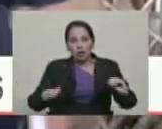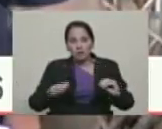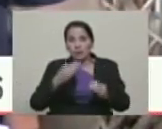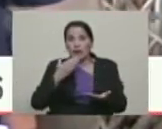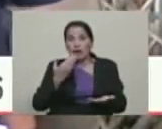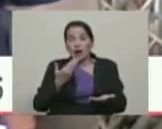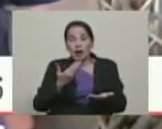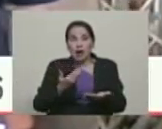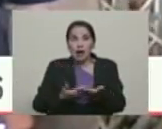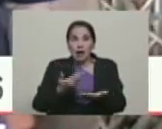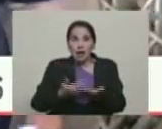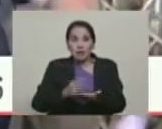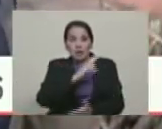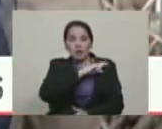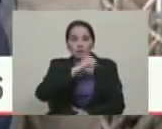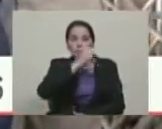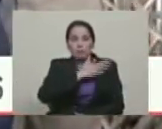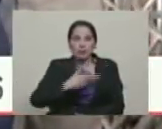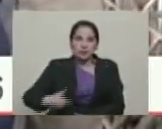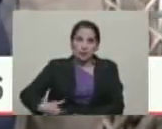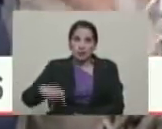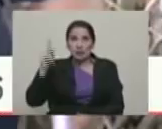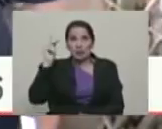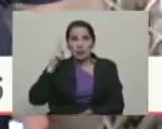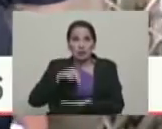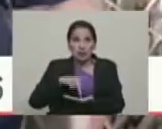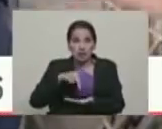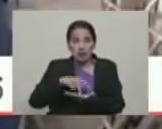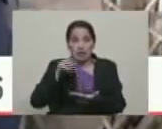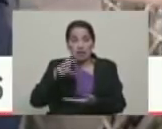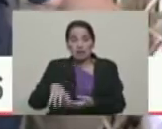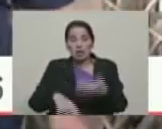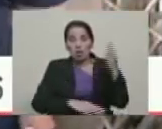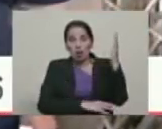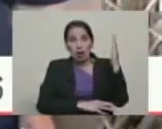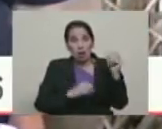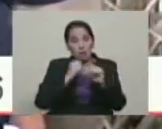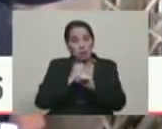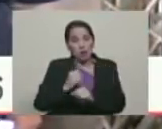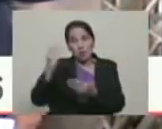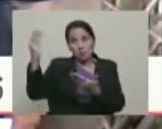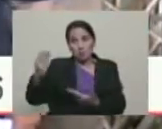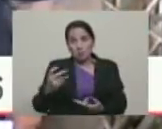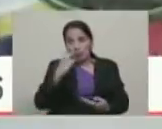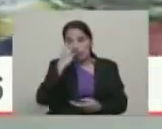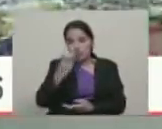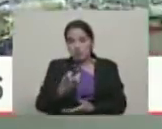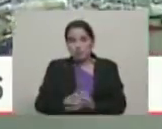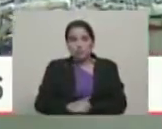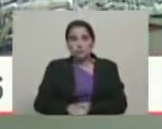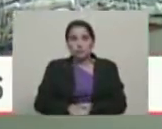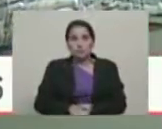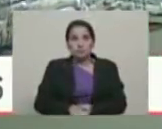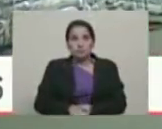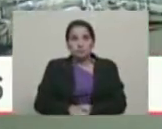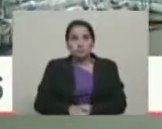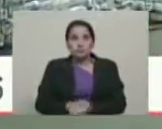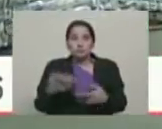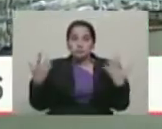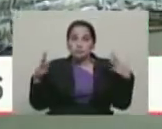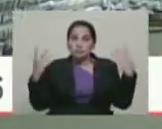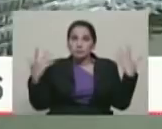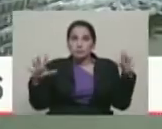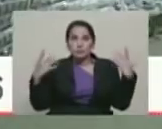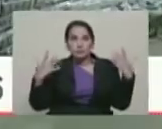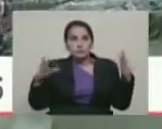gracias, mi comandante en jefe, y desde aquí, desde el Estado Lara, lo esperamos pronto para que nos visite. Muy bien, un aplauso a